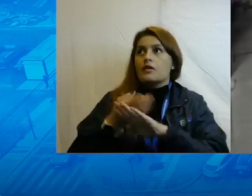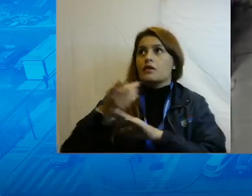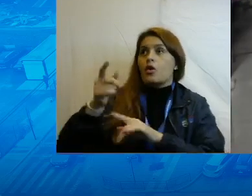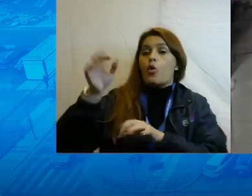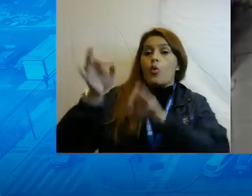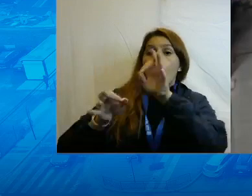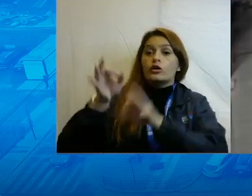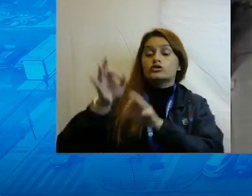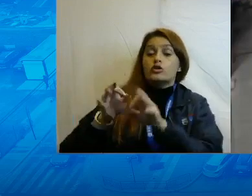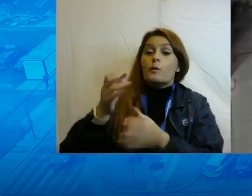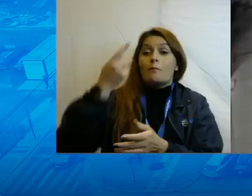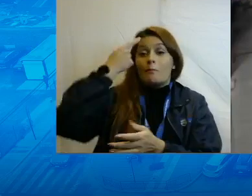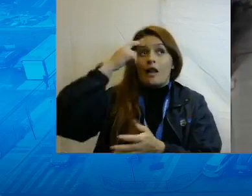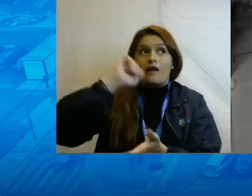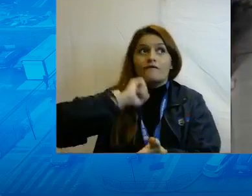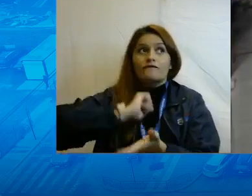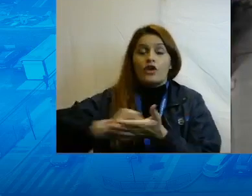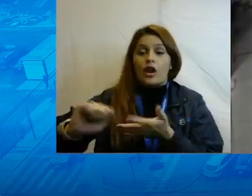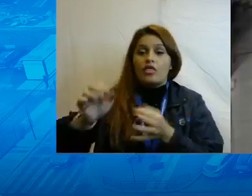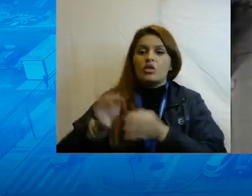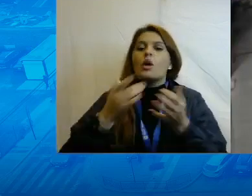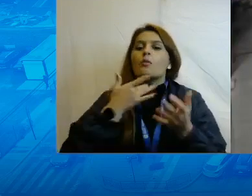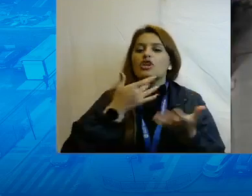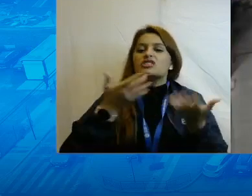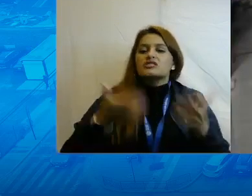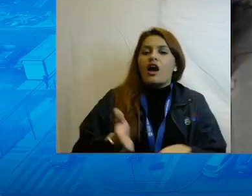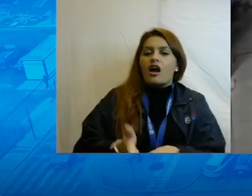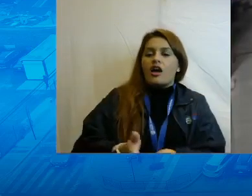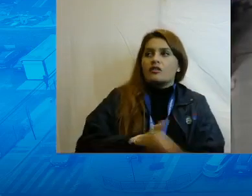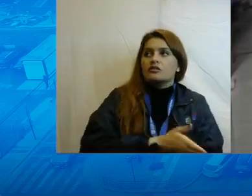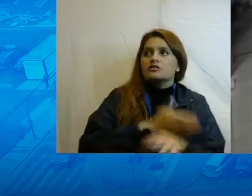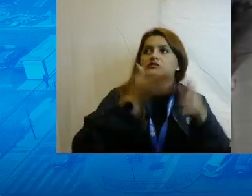para prescribir, porque esos derechos ya han sido